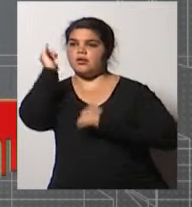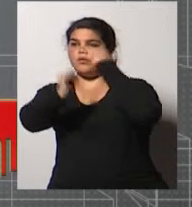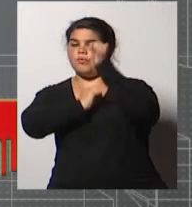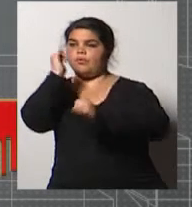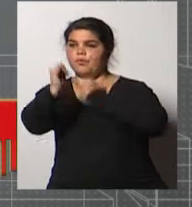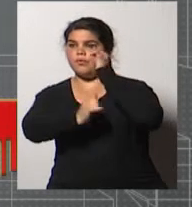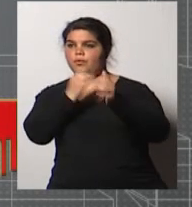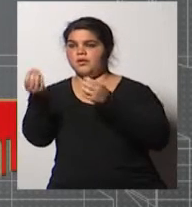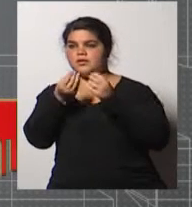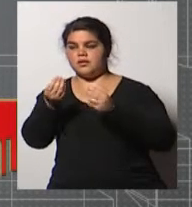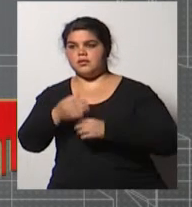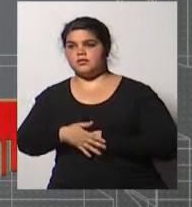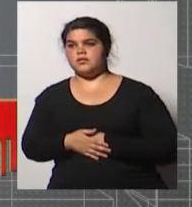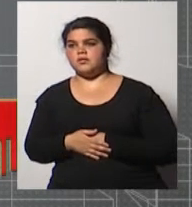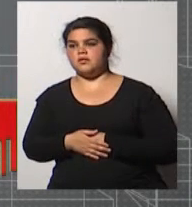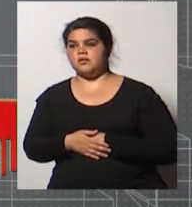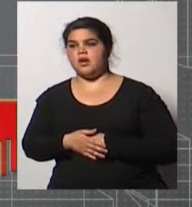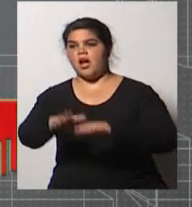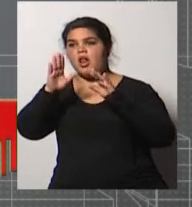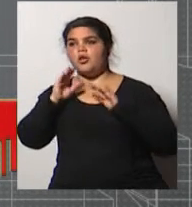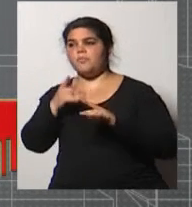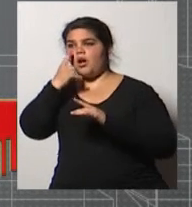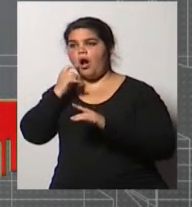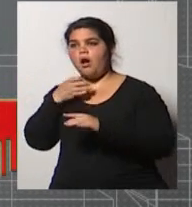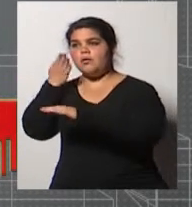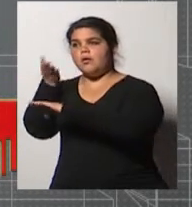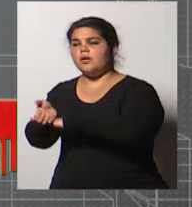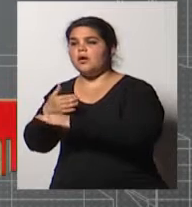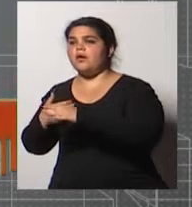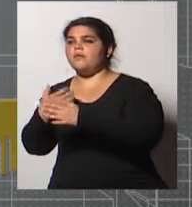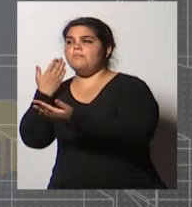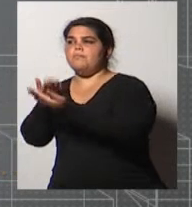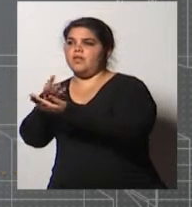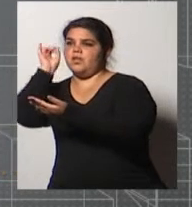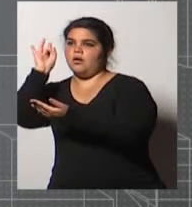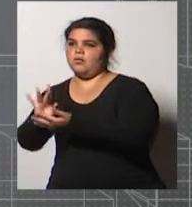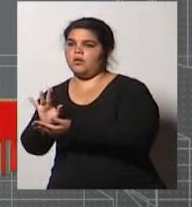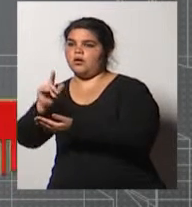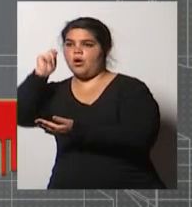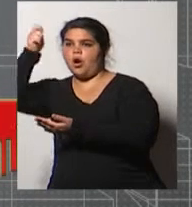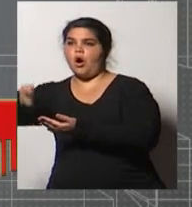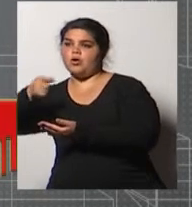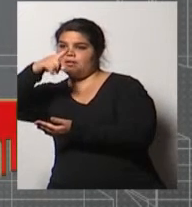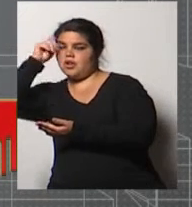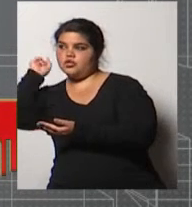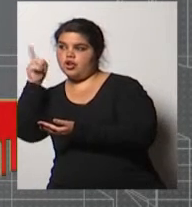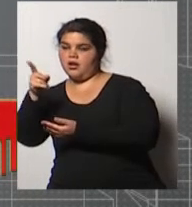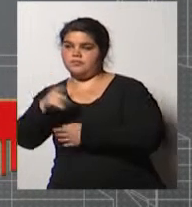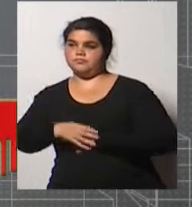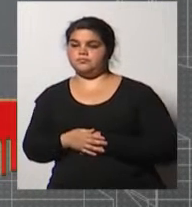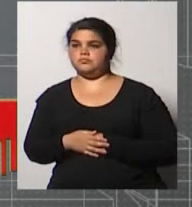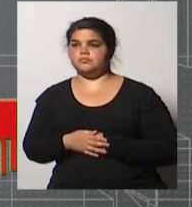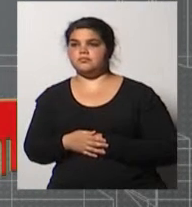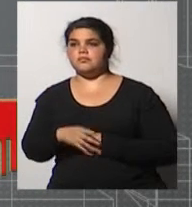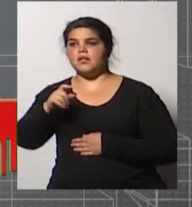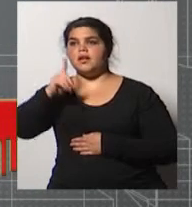posibilidad de un per saltum, justamente para acudir directamente a la Corte Nacional. Diario Los Andes, por